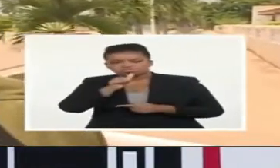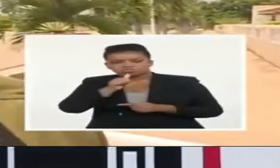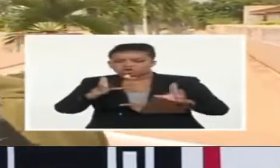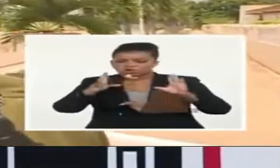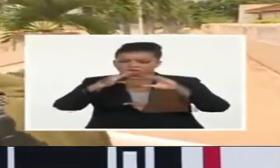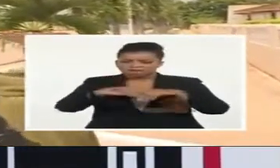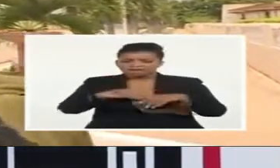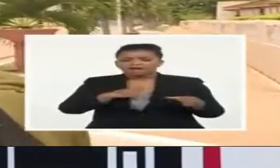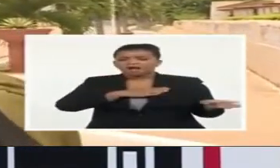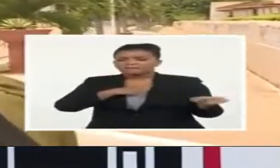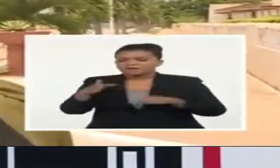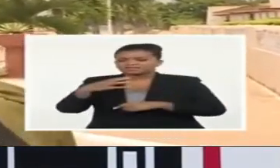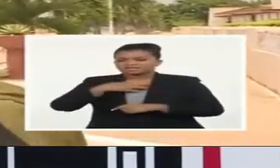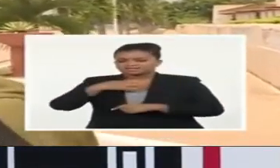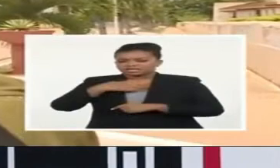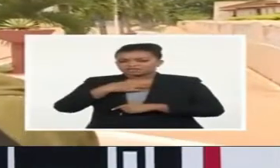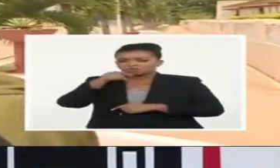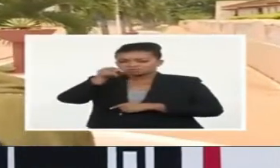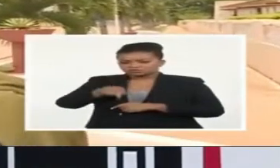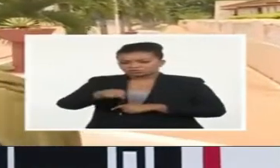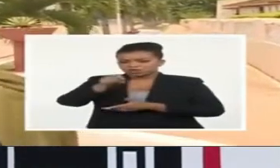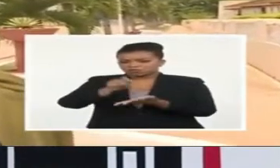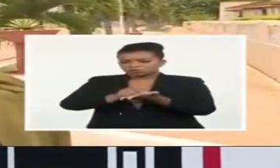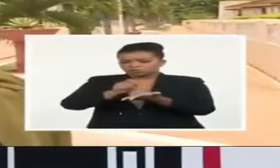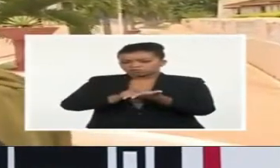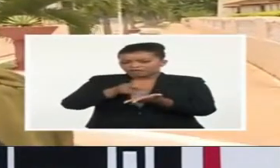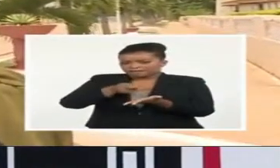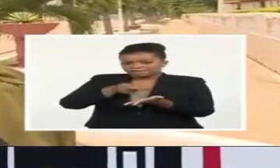la respuesta correcta.